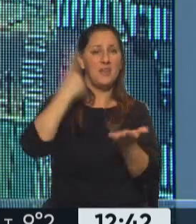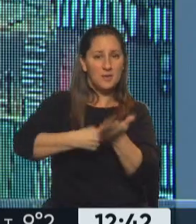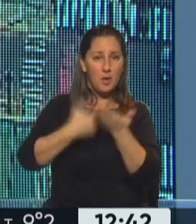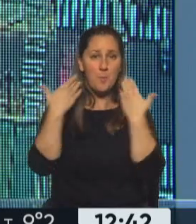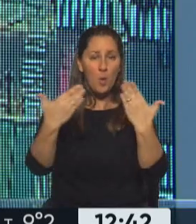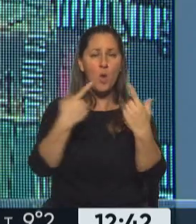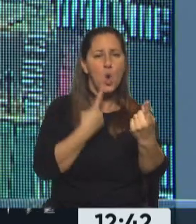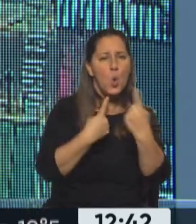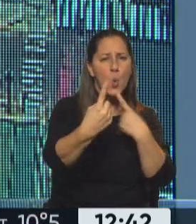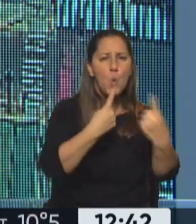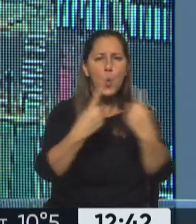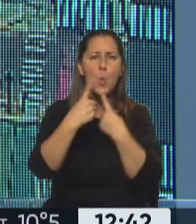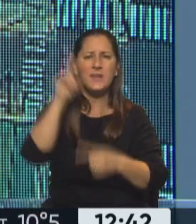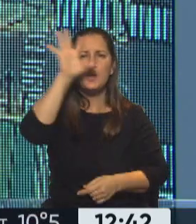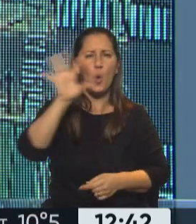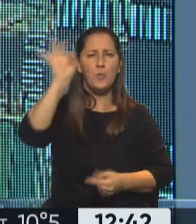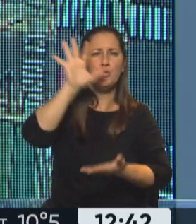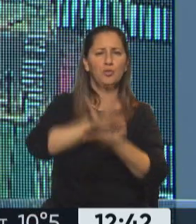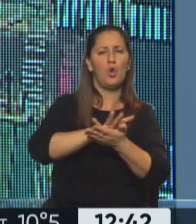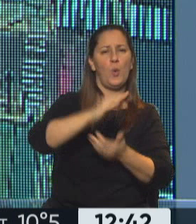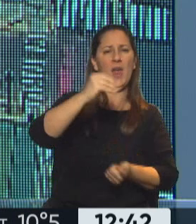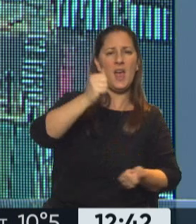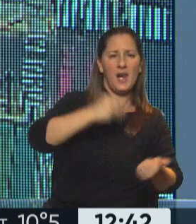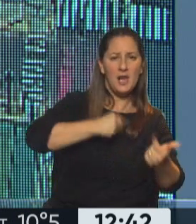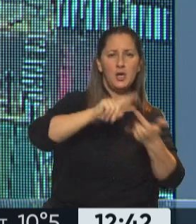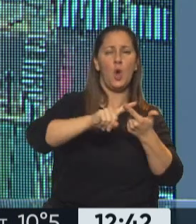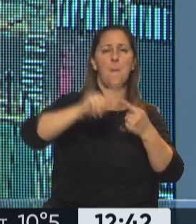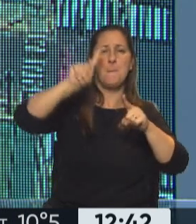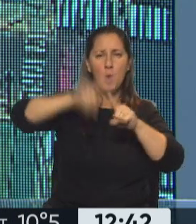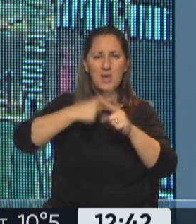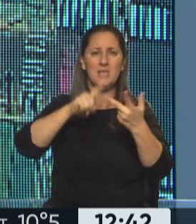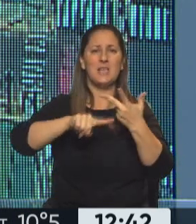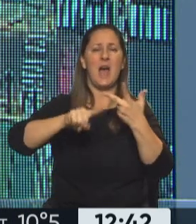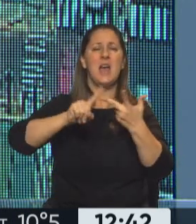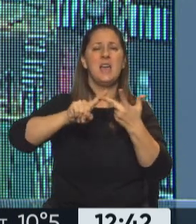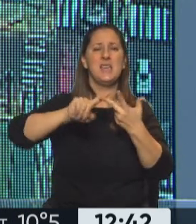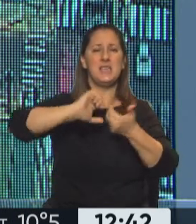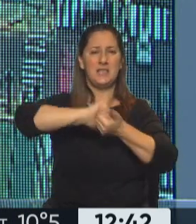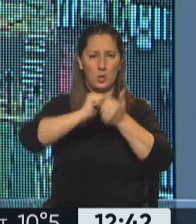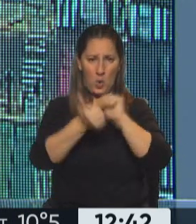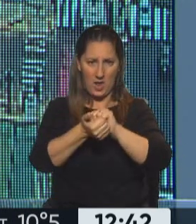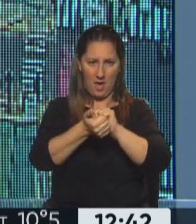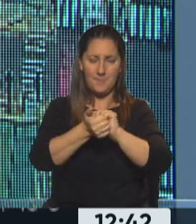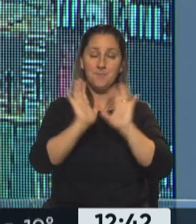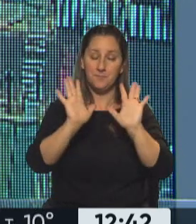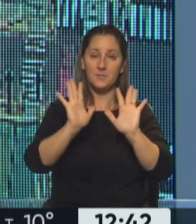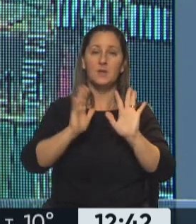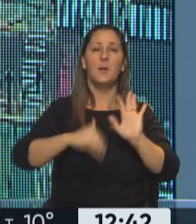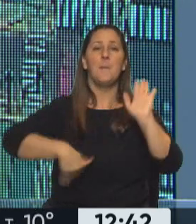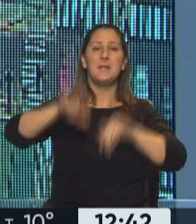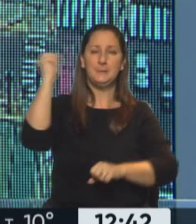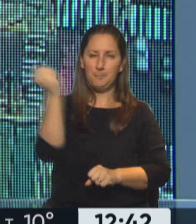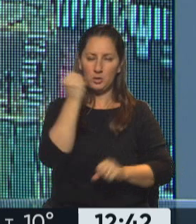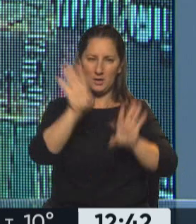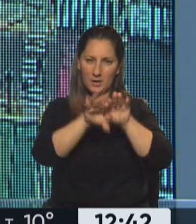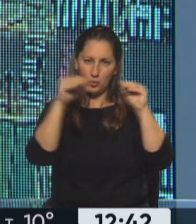realizaron una encuesta de opinión sobre religión, política y sexualidad. Lo más importante fue en todo el país, fue